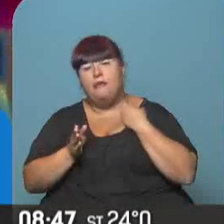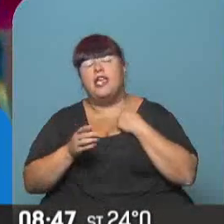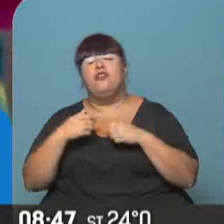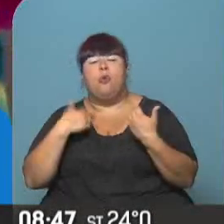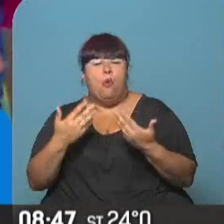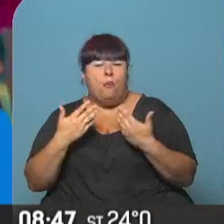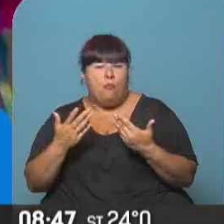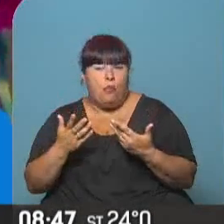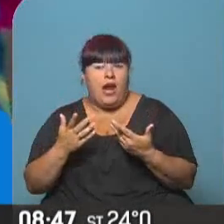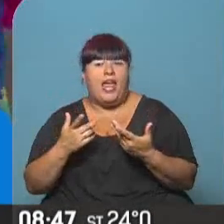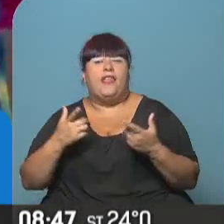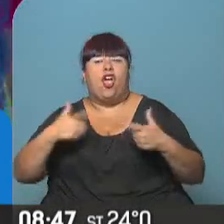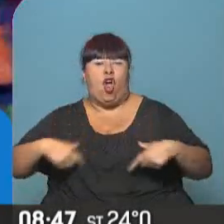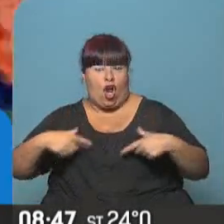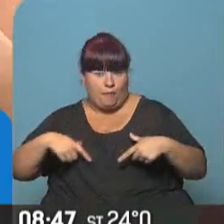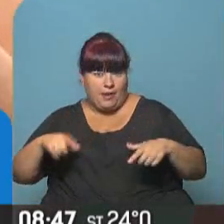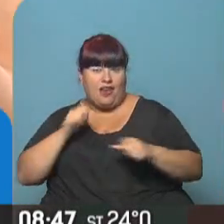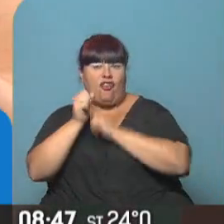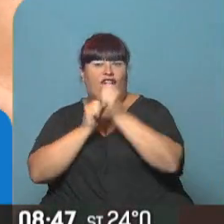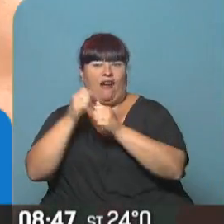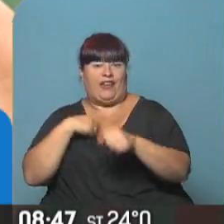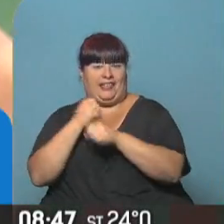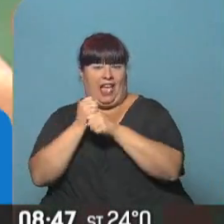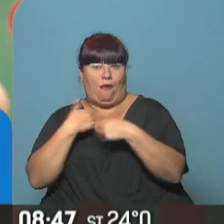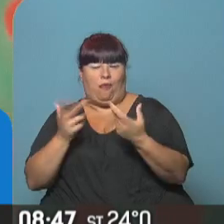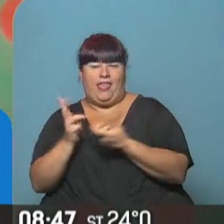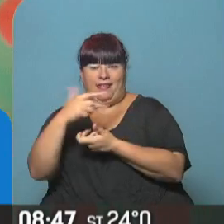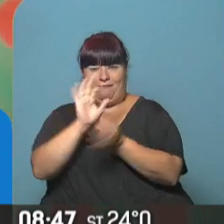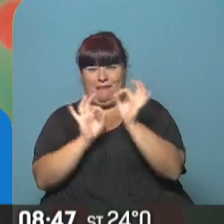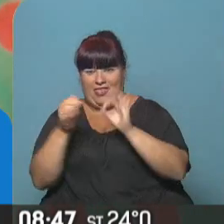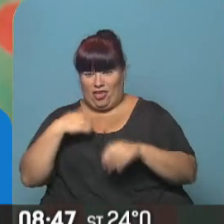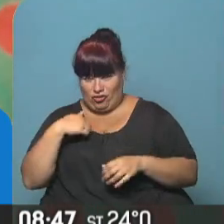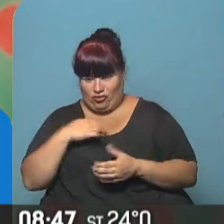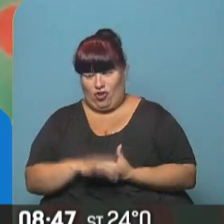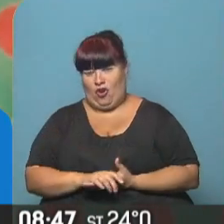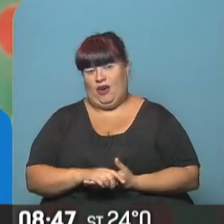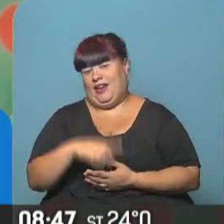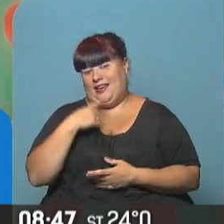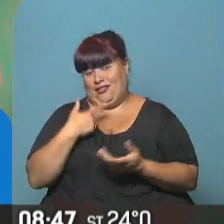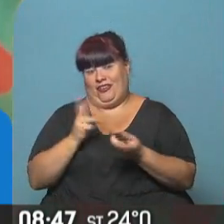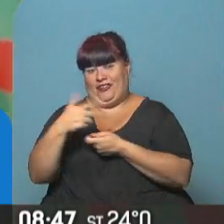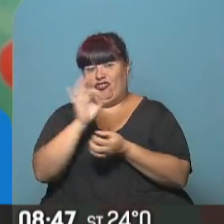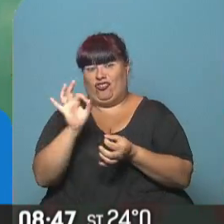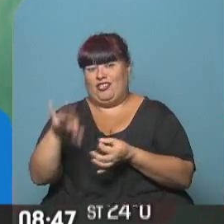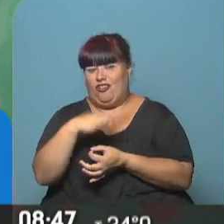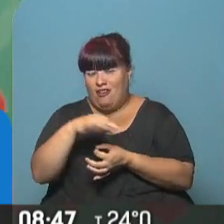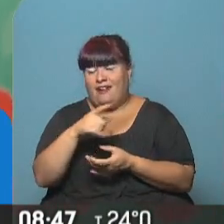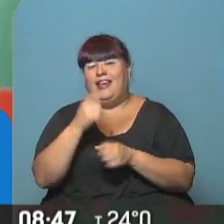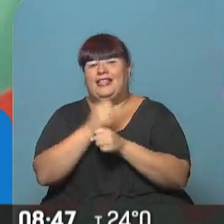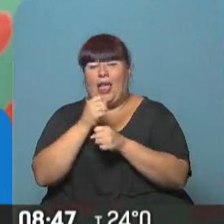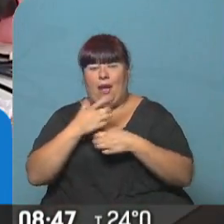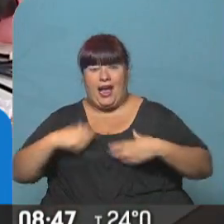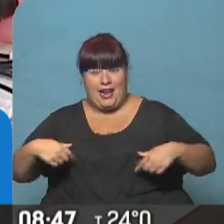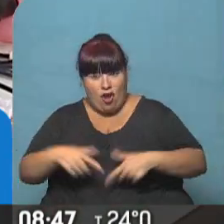la posibilidad de adaptarme a los corpiños en la fábrica donde yo trabajaba. Como soy diseñadora de indumentaria, trabajaba en